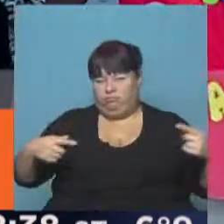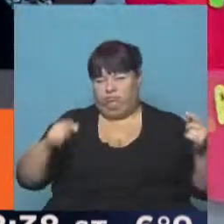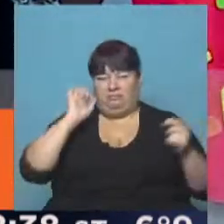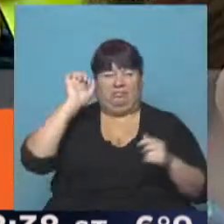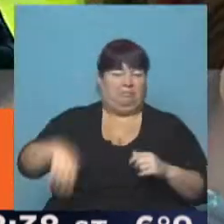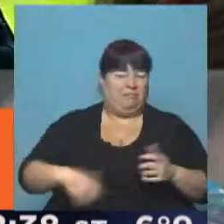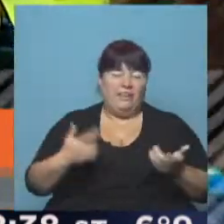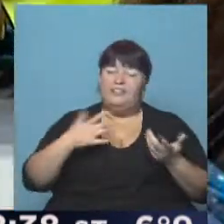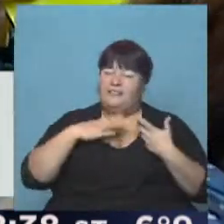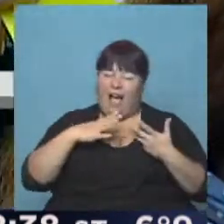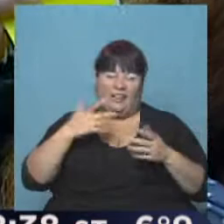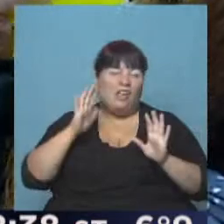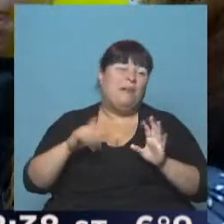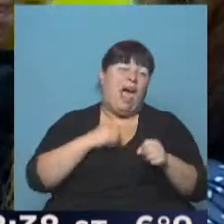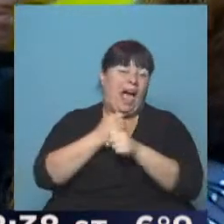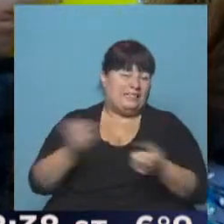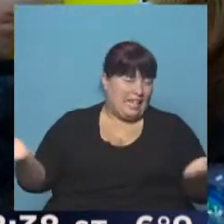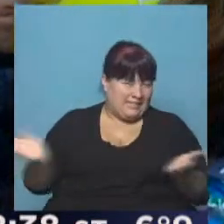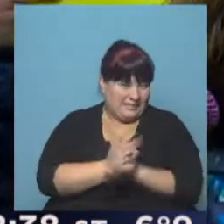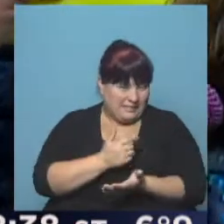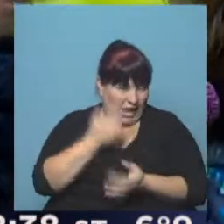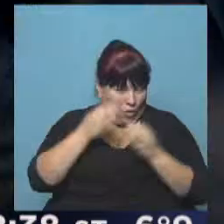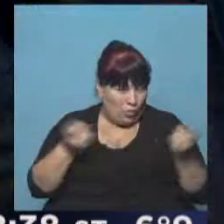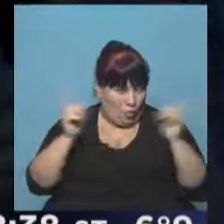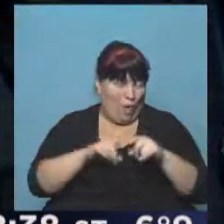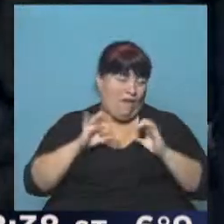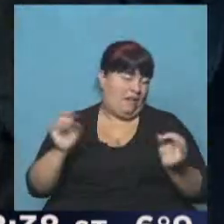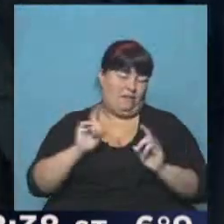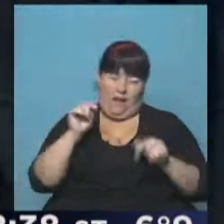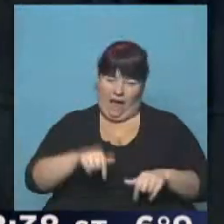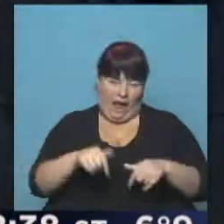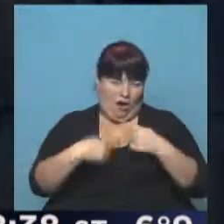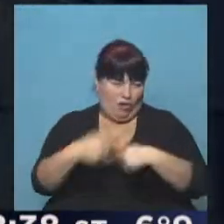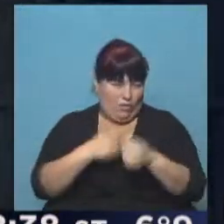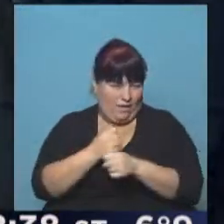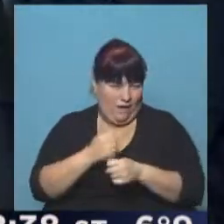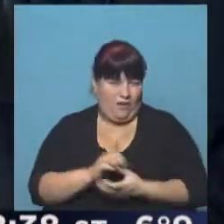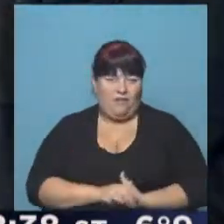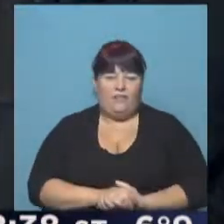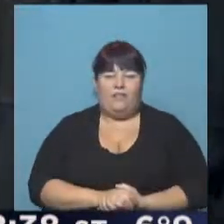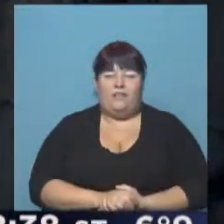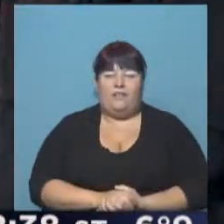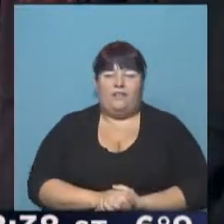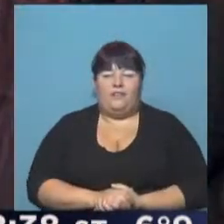vulnerado si no podemos esperar a que la justicia vuelva de las vacaciones para seguir trabajando en el expediente.